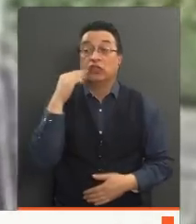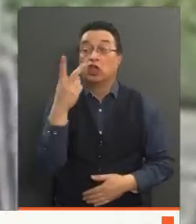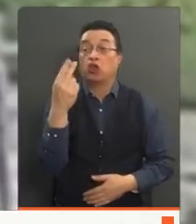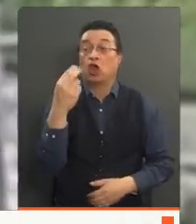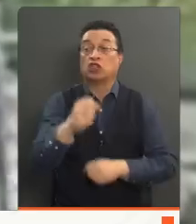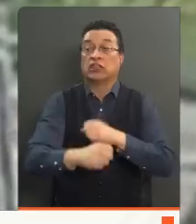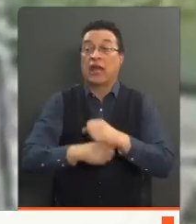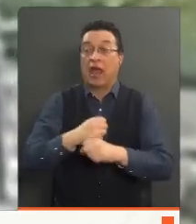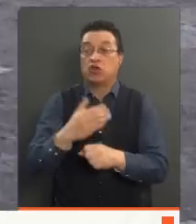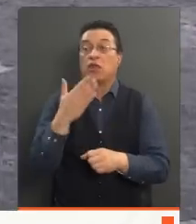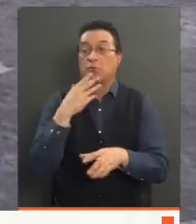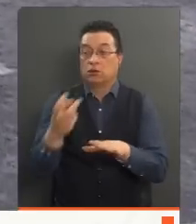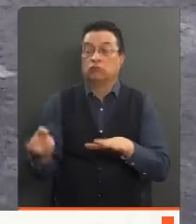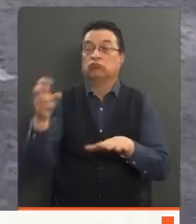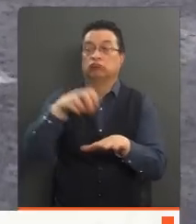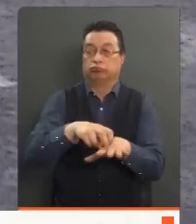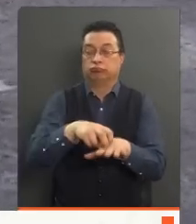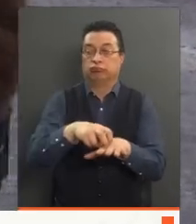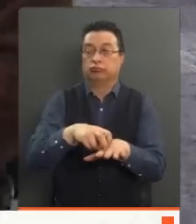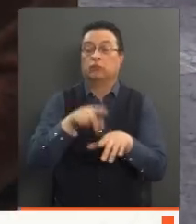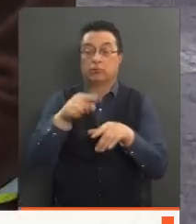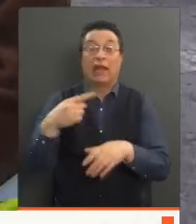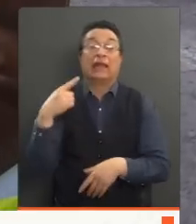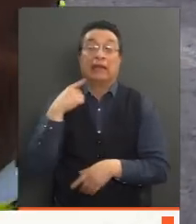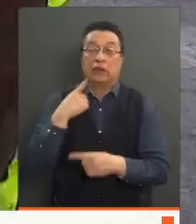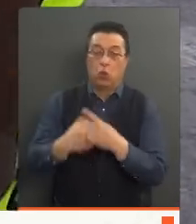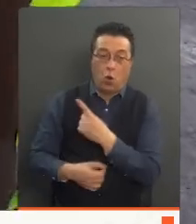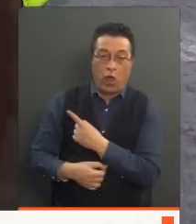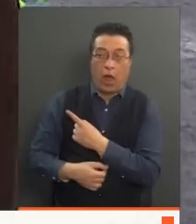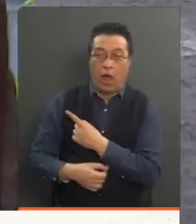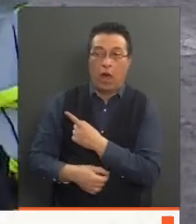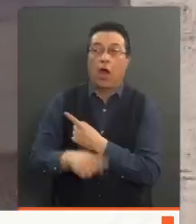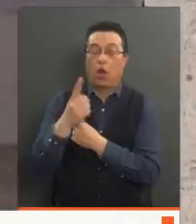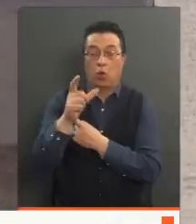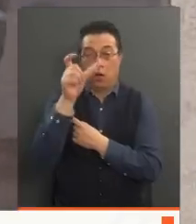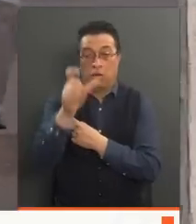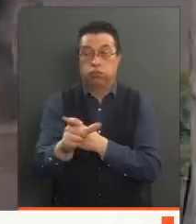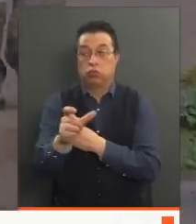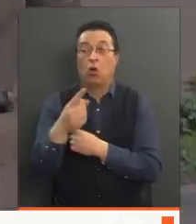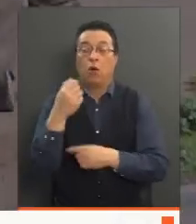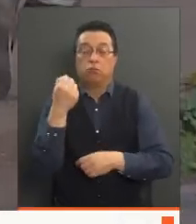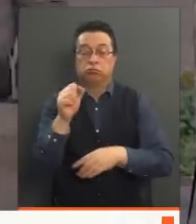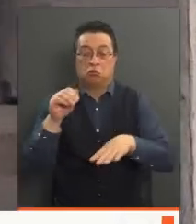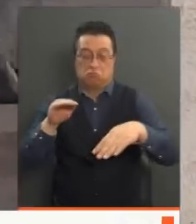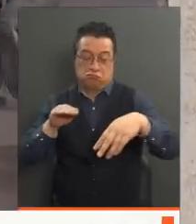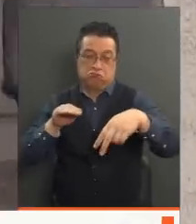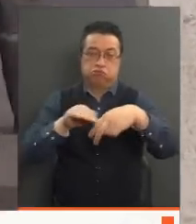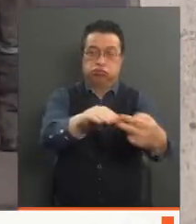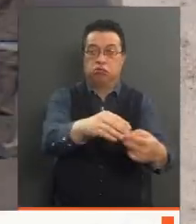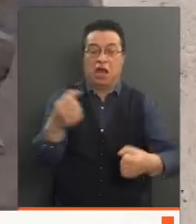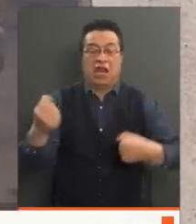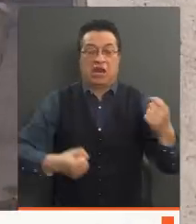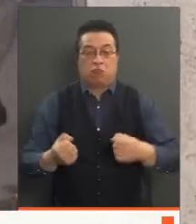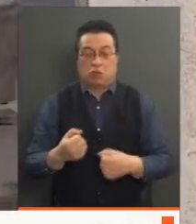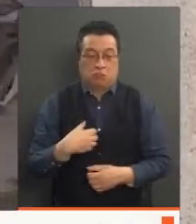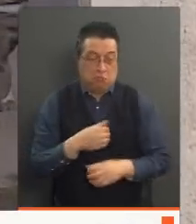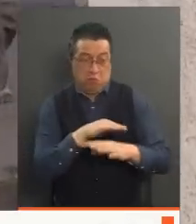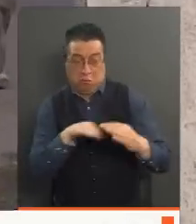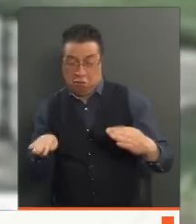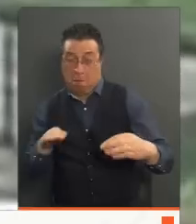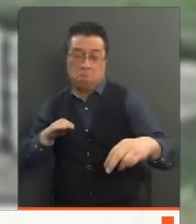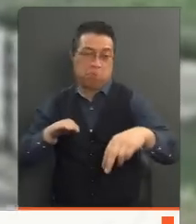de los asaltantes. Y esta en Quilicura, en que un delincuente murió atropellado por el conductor del camión que esquivó la